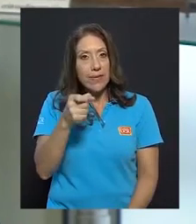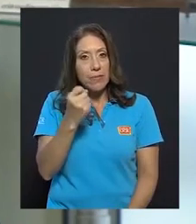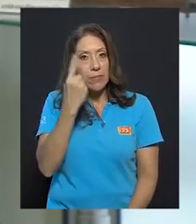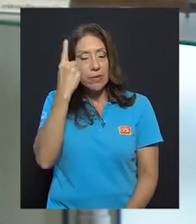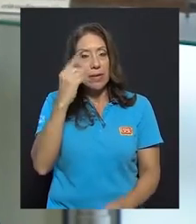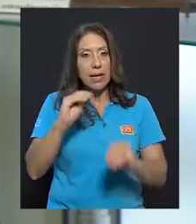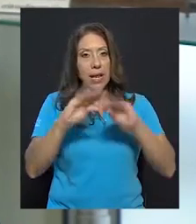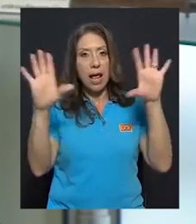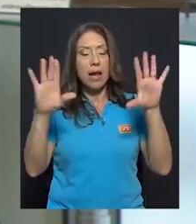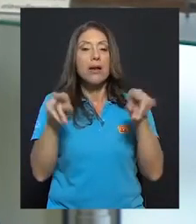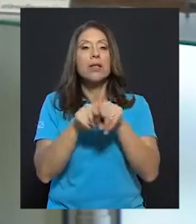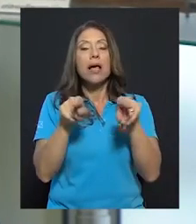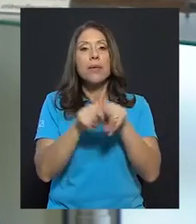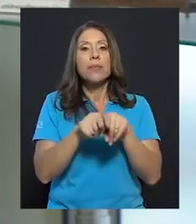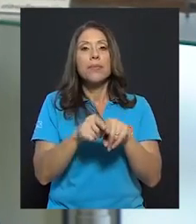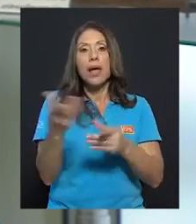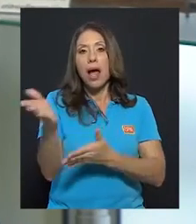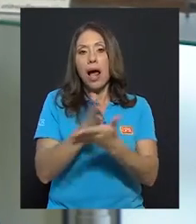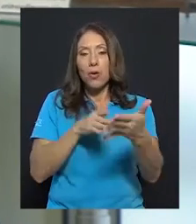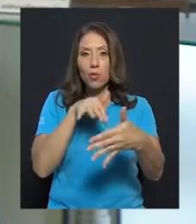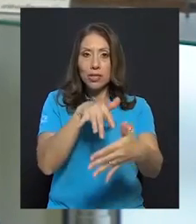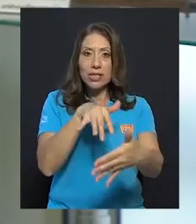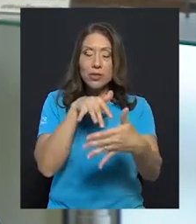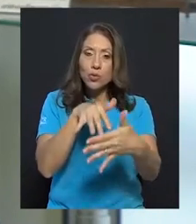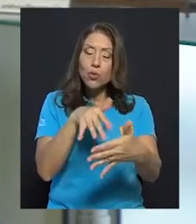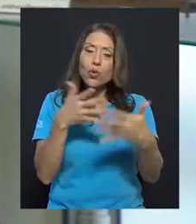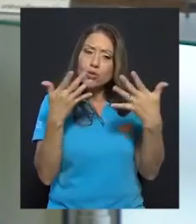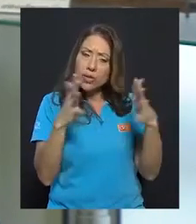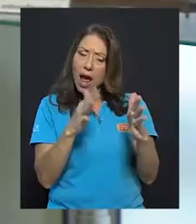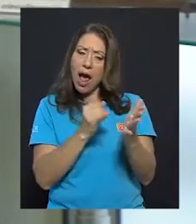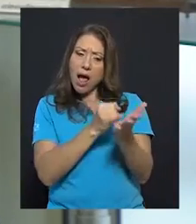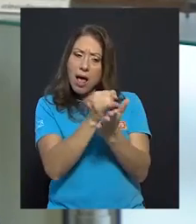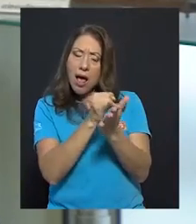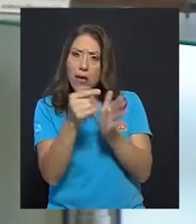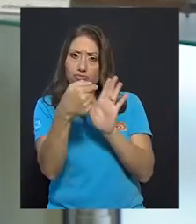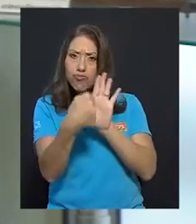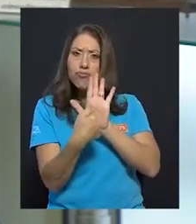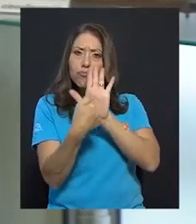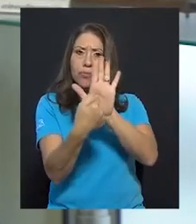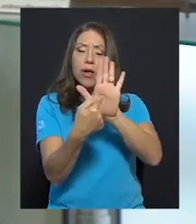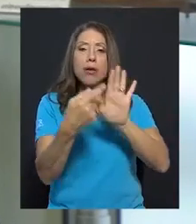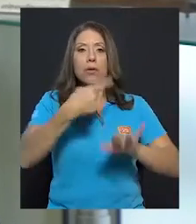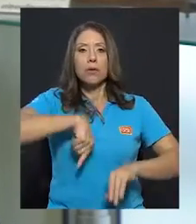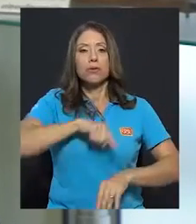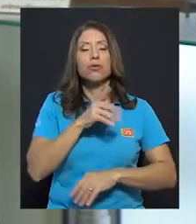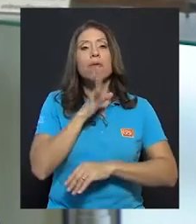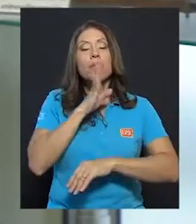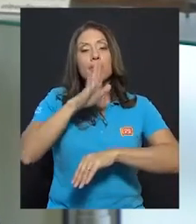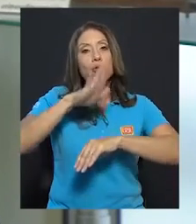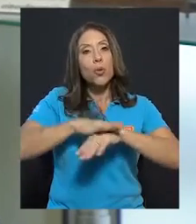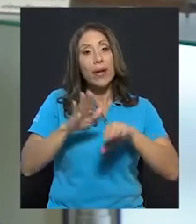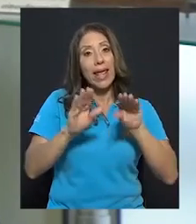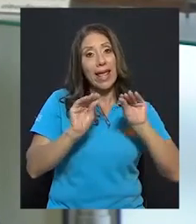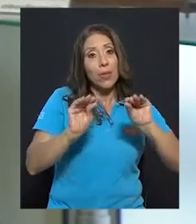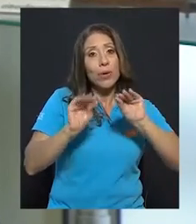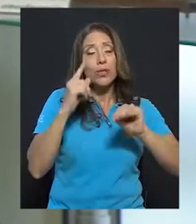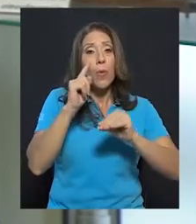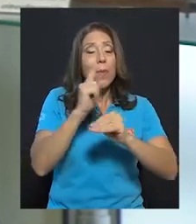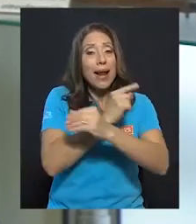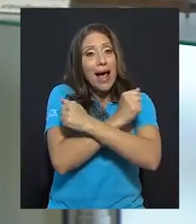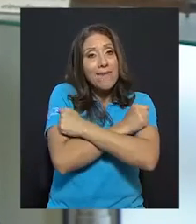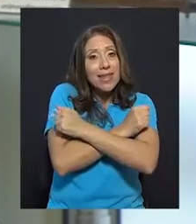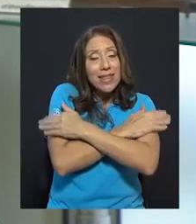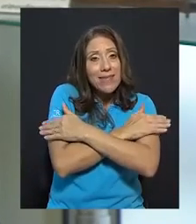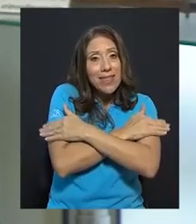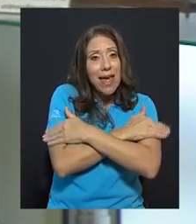Incluso hay estudios que señalan de manera certera y clara que cuando hablamos de educación para la afectividad y la